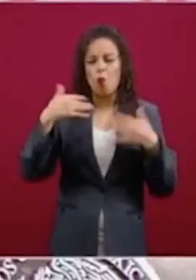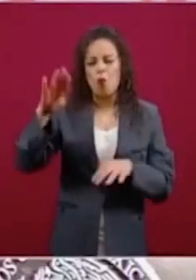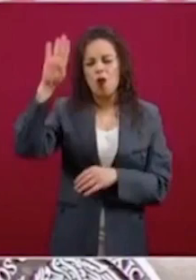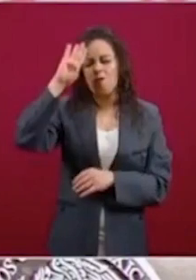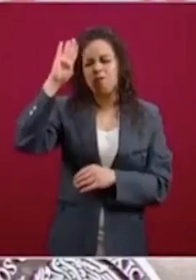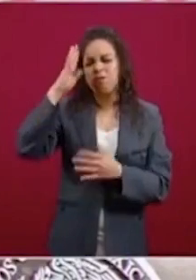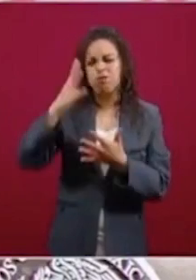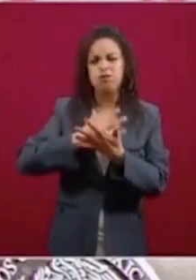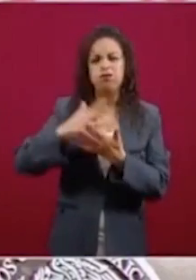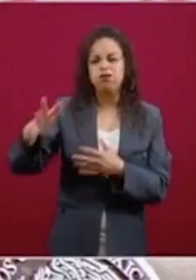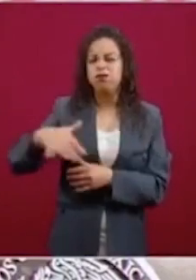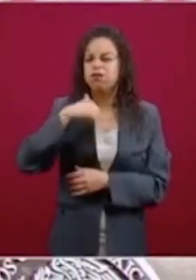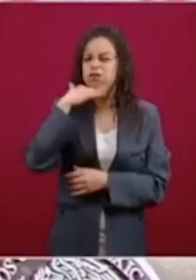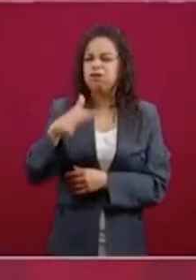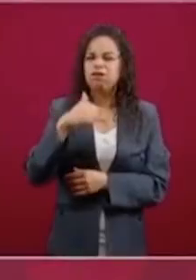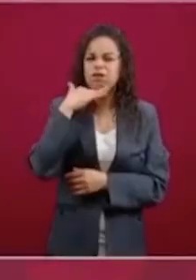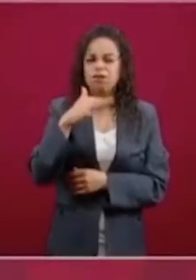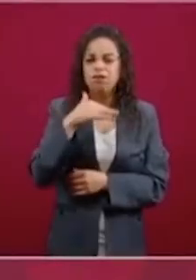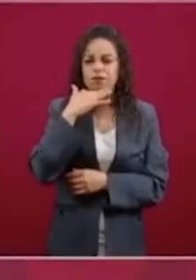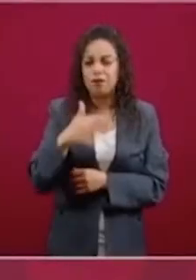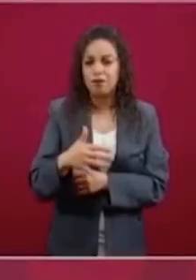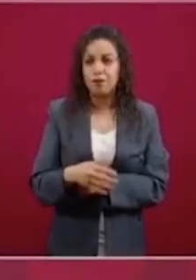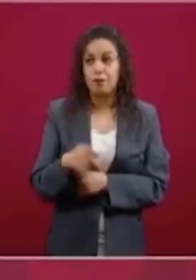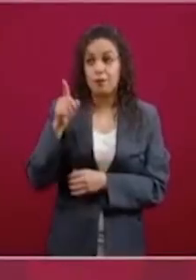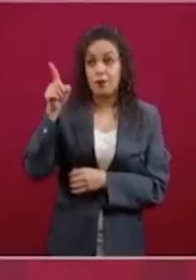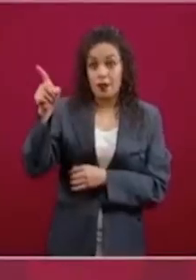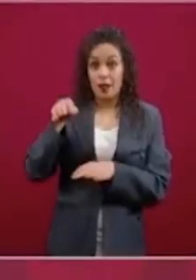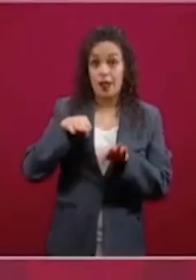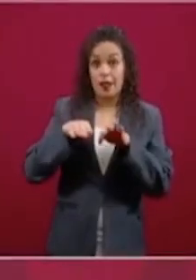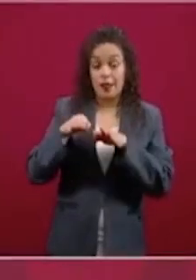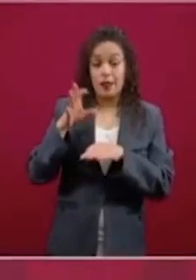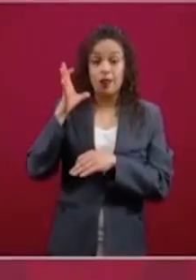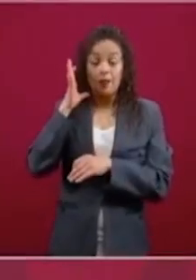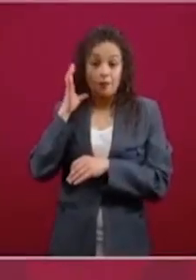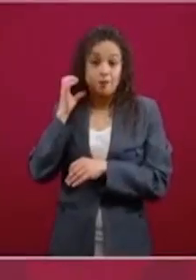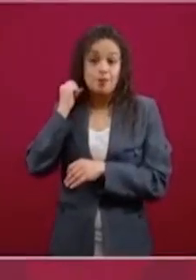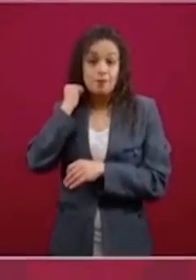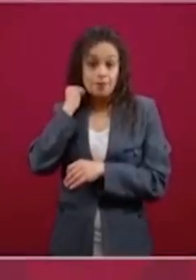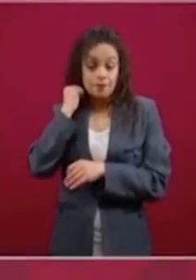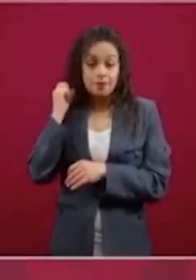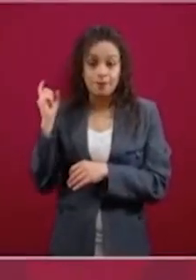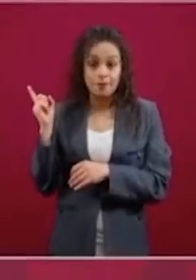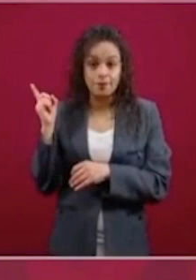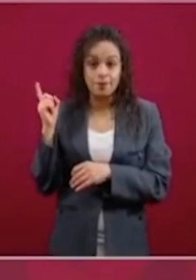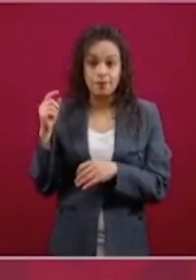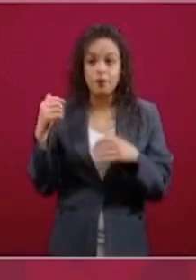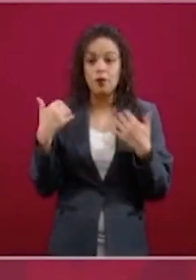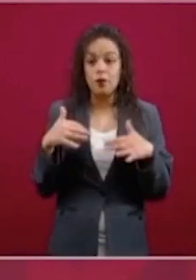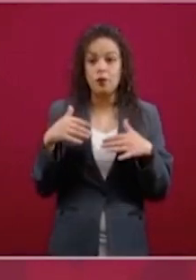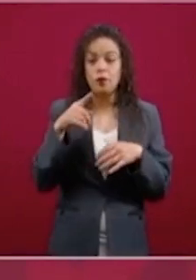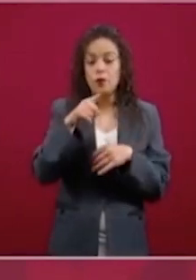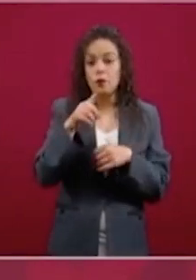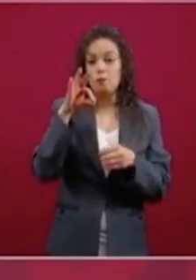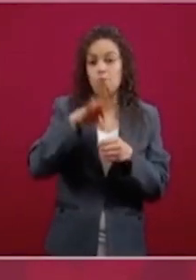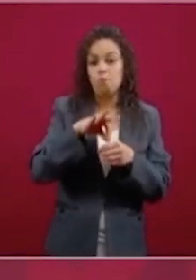Y siendo legislador votó en contra de la aprobación de la cuenta pública de un